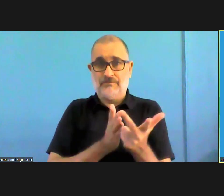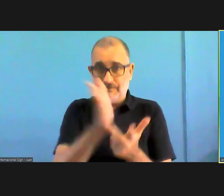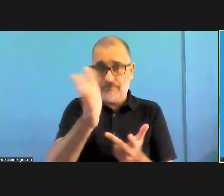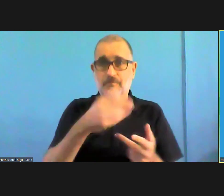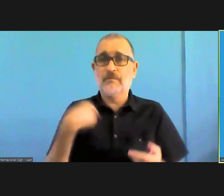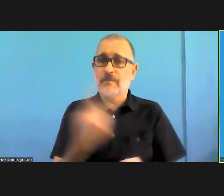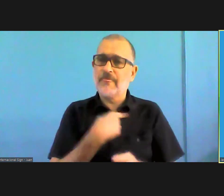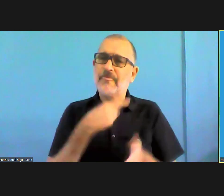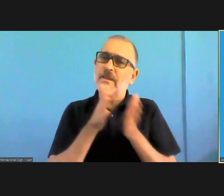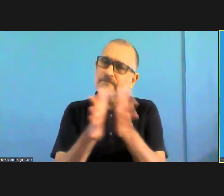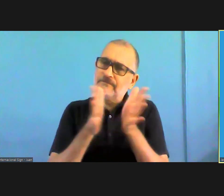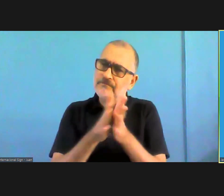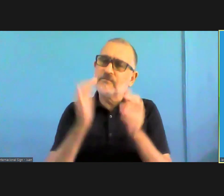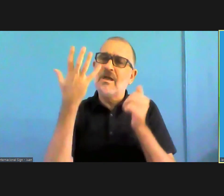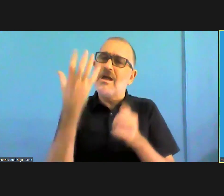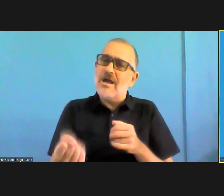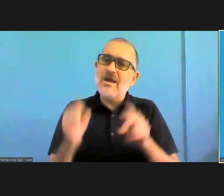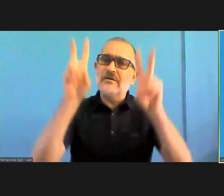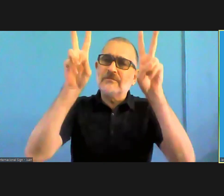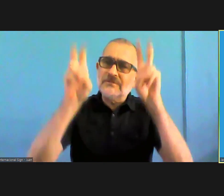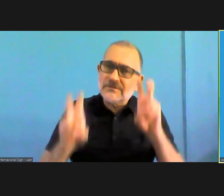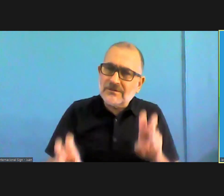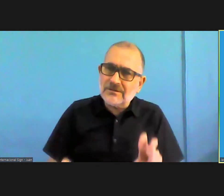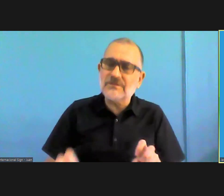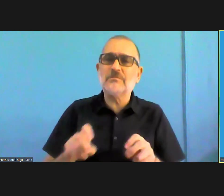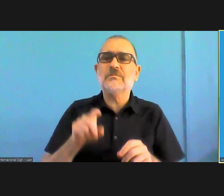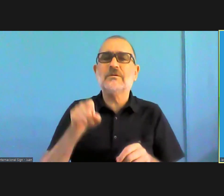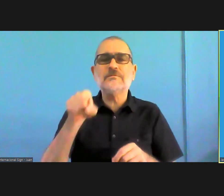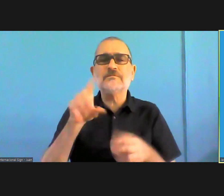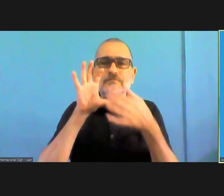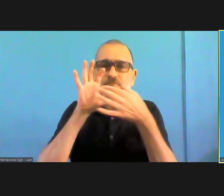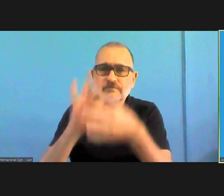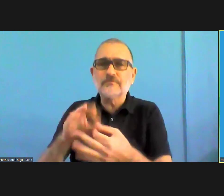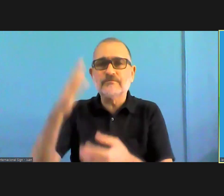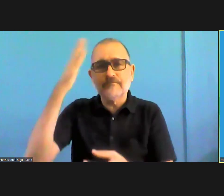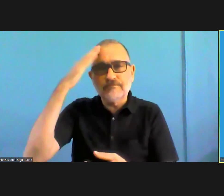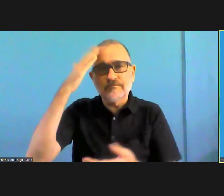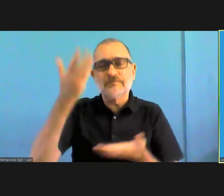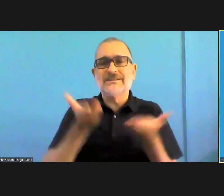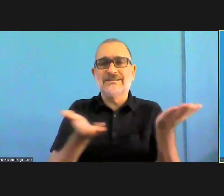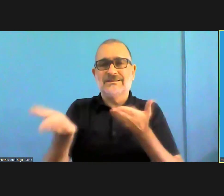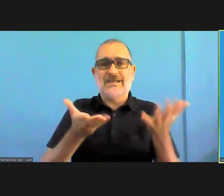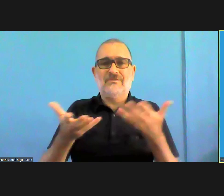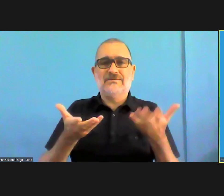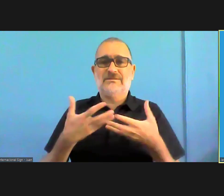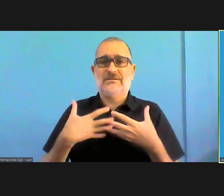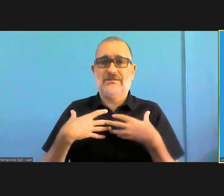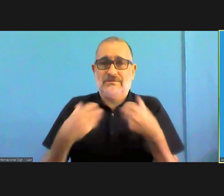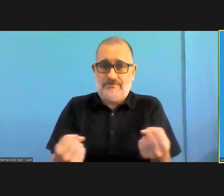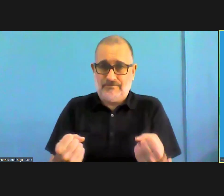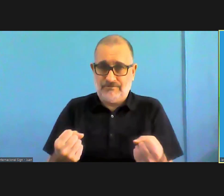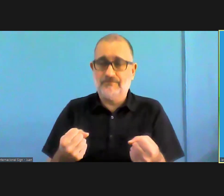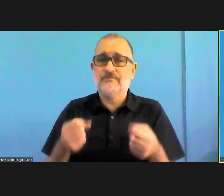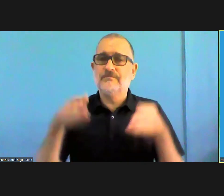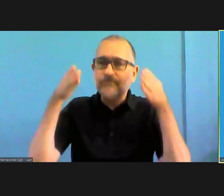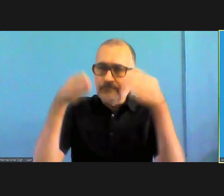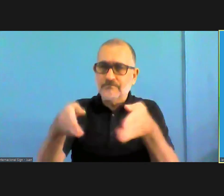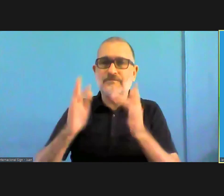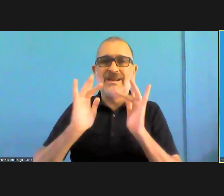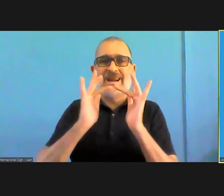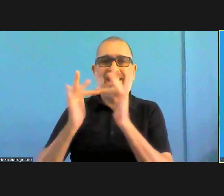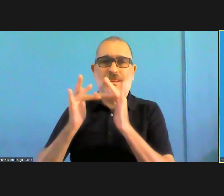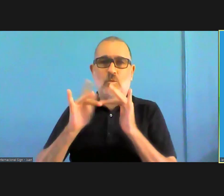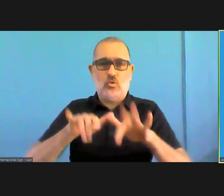de entrega de servicios de salud, la capacidad de ampliar el acceso y también de mejorar la preparación y respuesta a emergencias de salud pública.